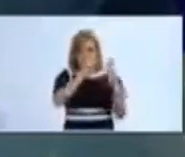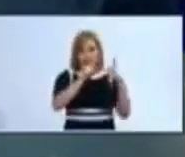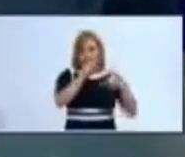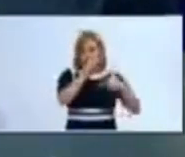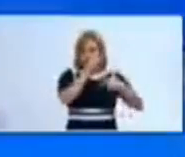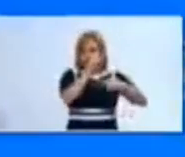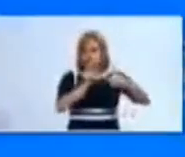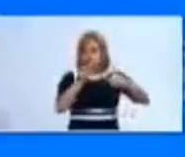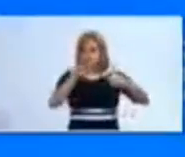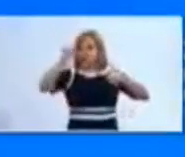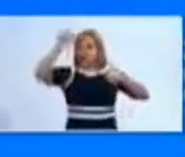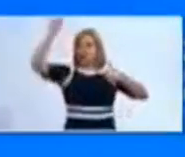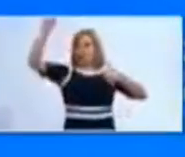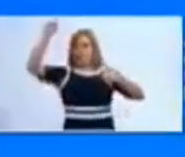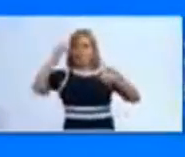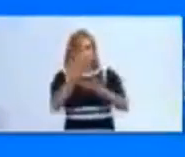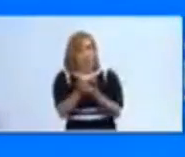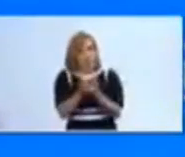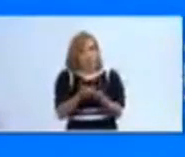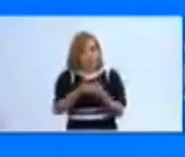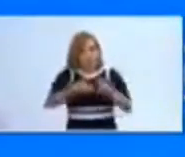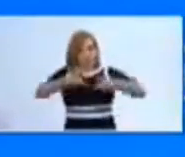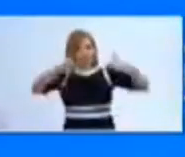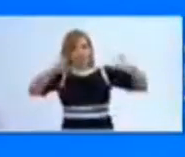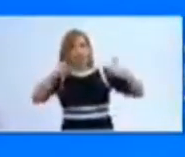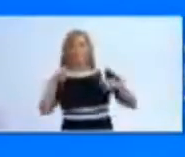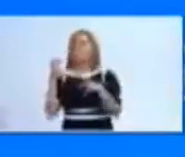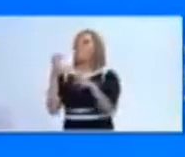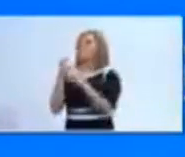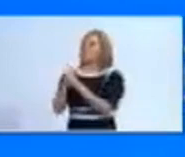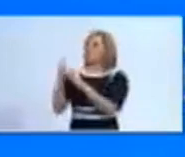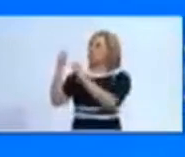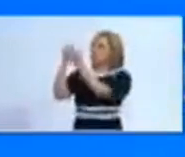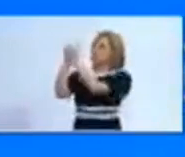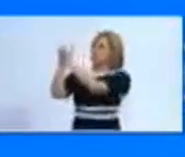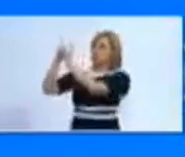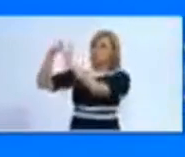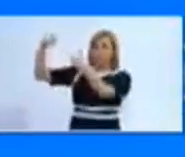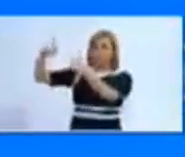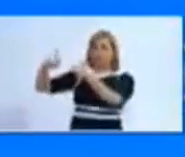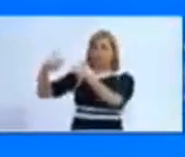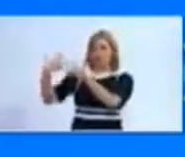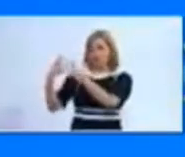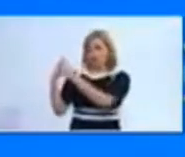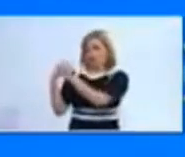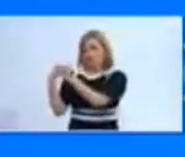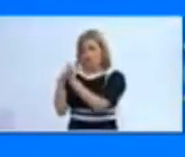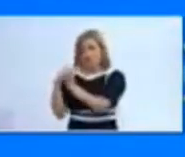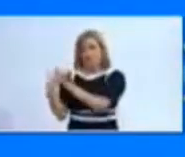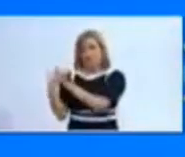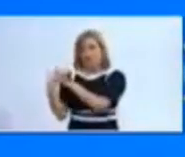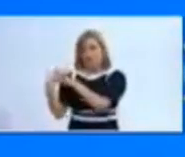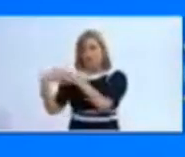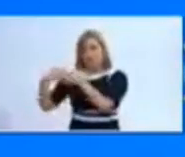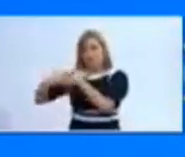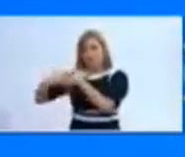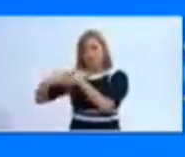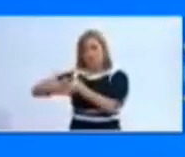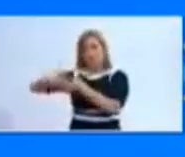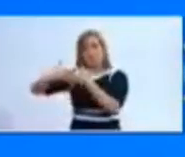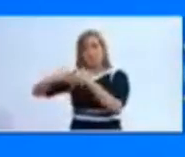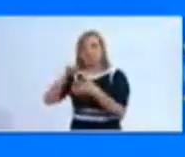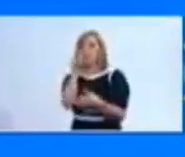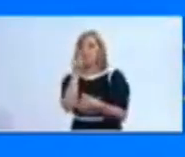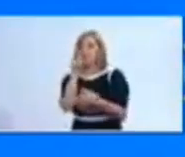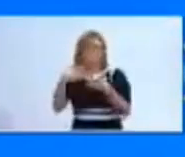trabajo para todos. Pero ¿de qué sirve darle trabajo a las personas, así como dieron trabajo a esta señora, si al final no